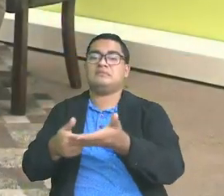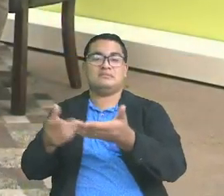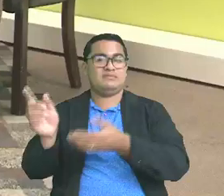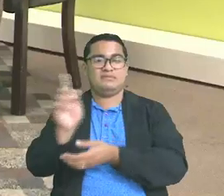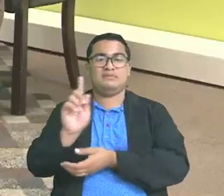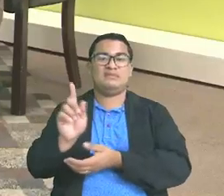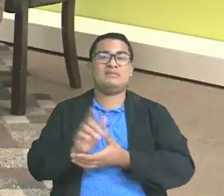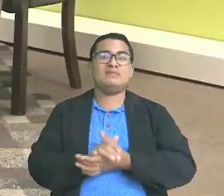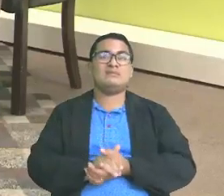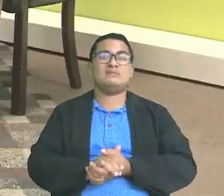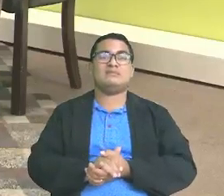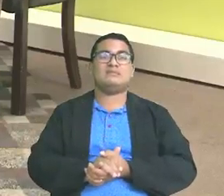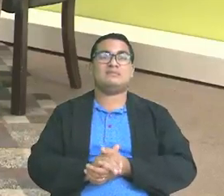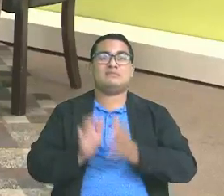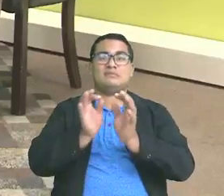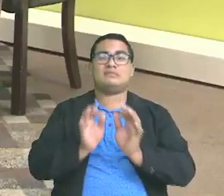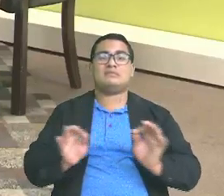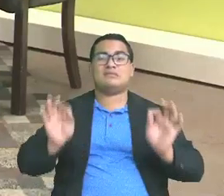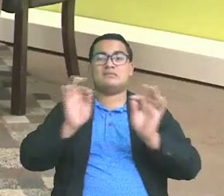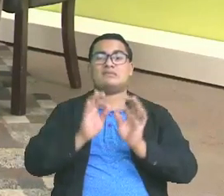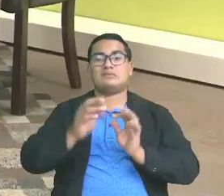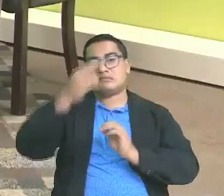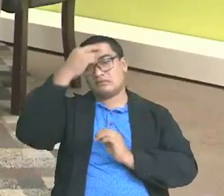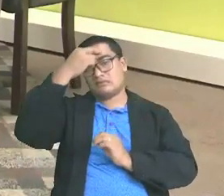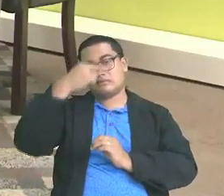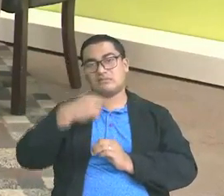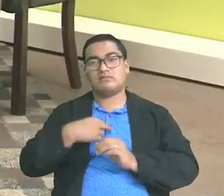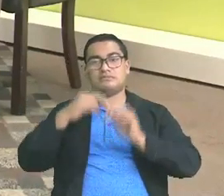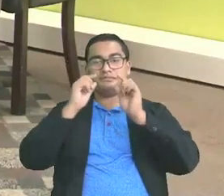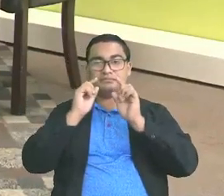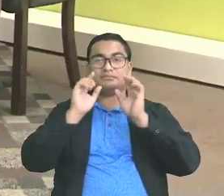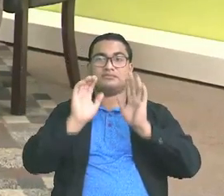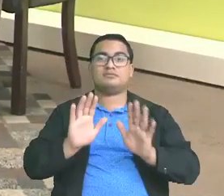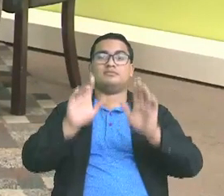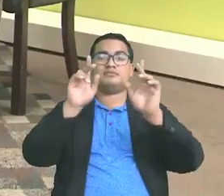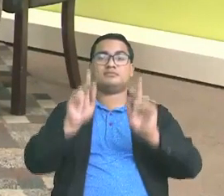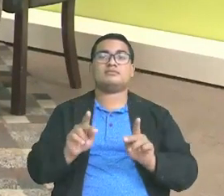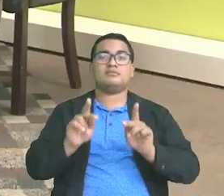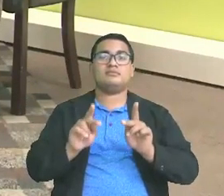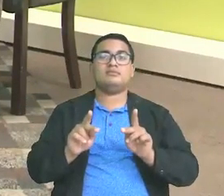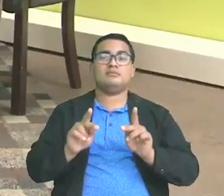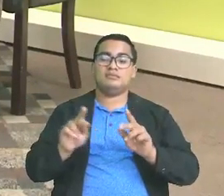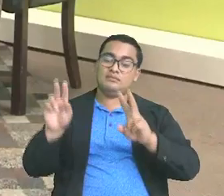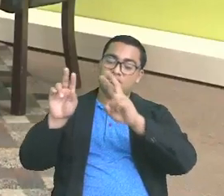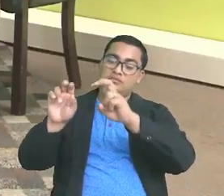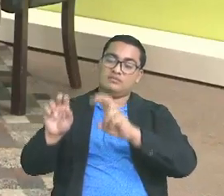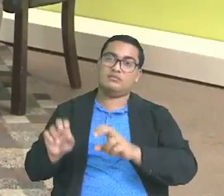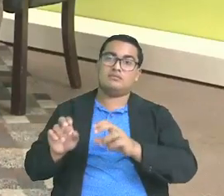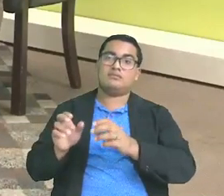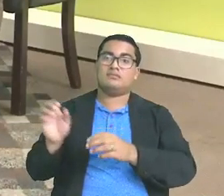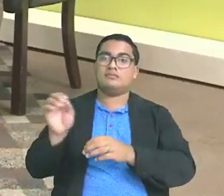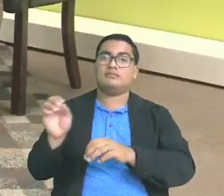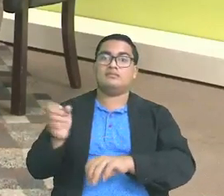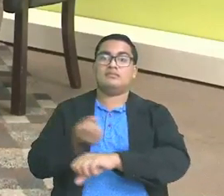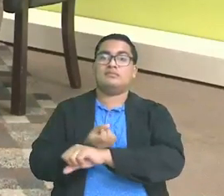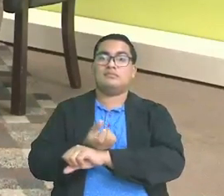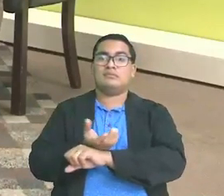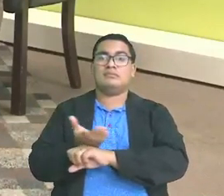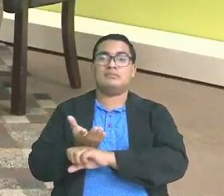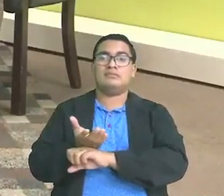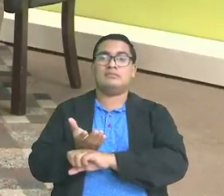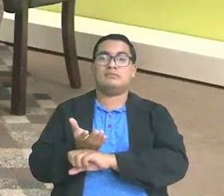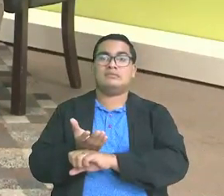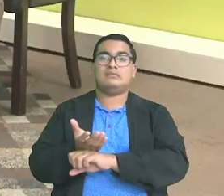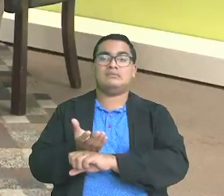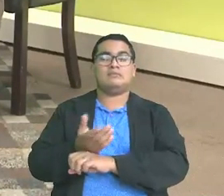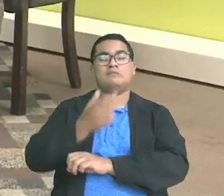veces nosotros tenemos que ser responsables de la atención de nuestro paciente, y sin revisarlo, hacer un diagnóstico o una recomendación, pues queda